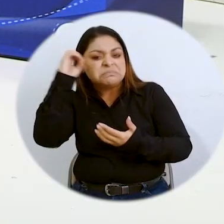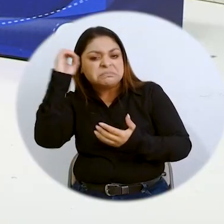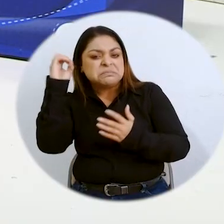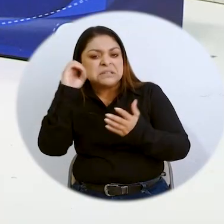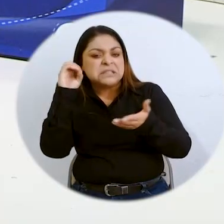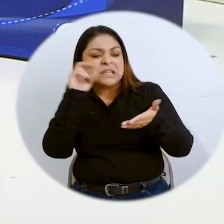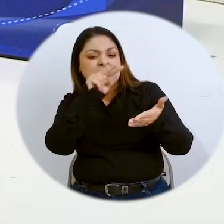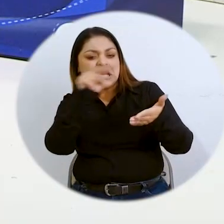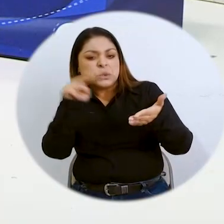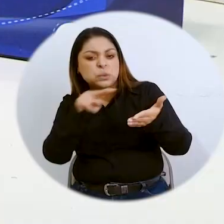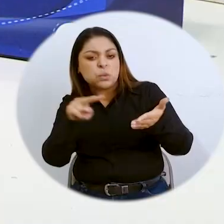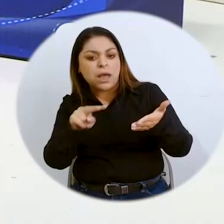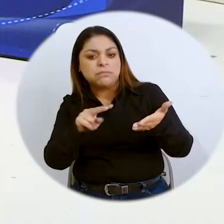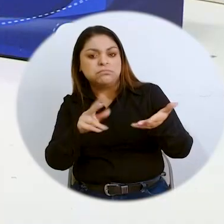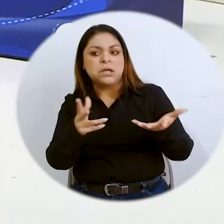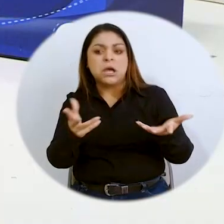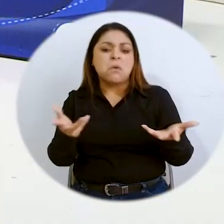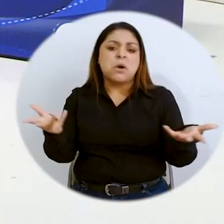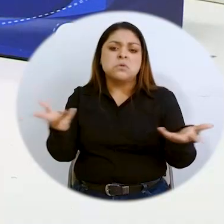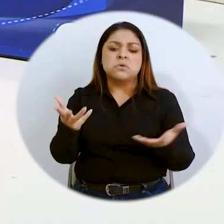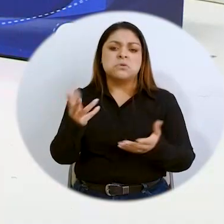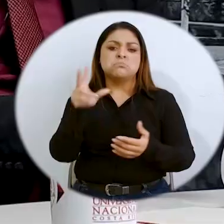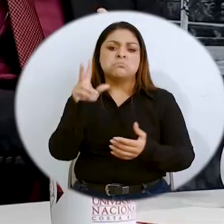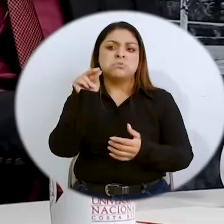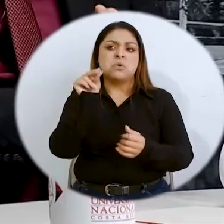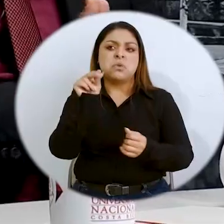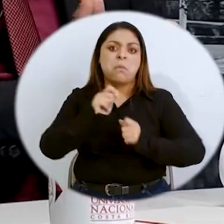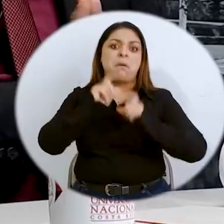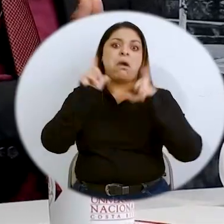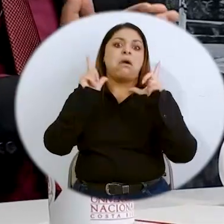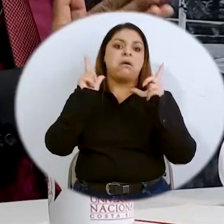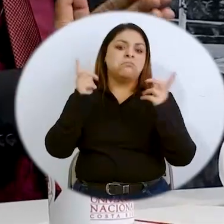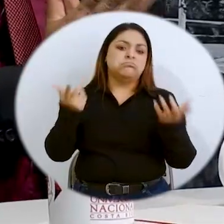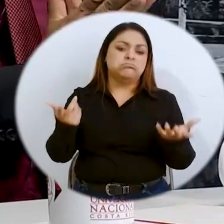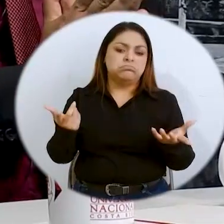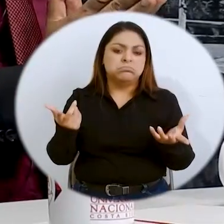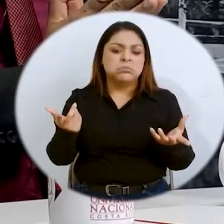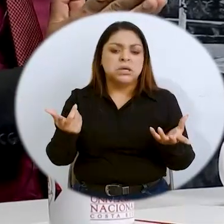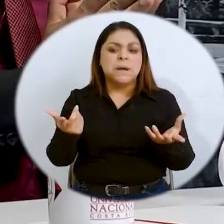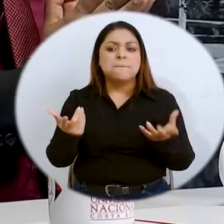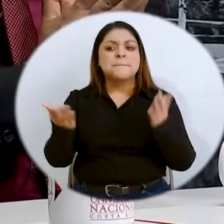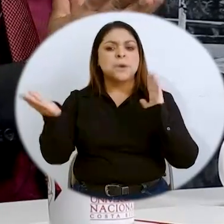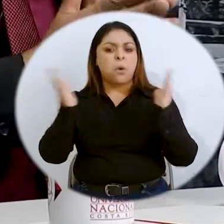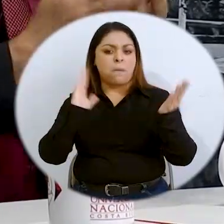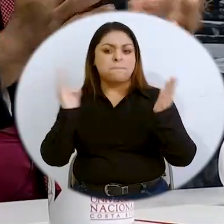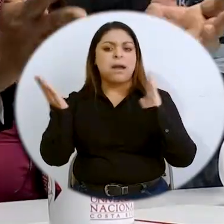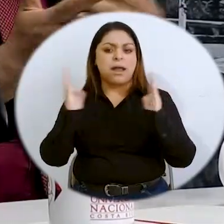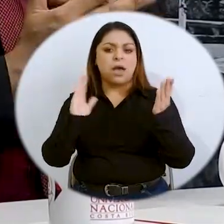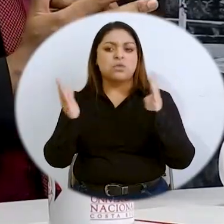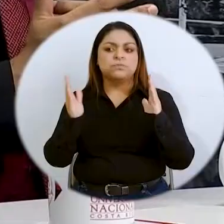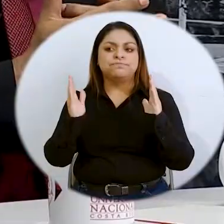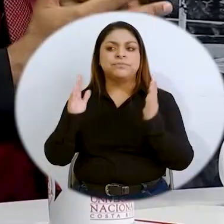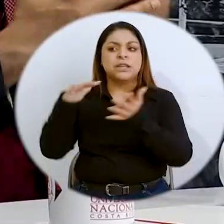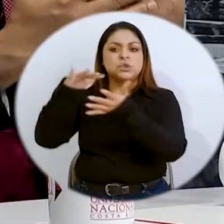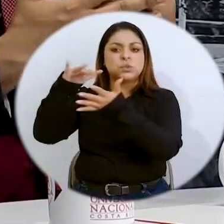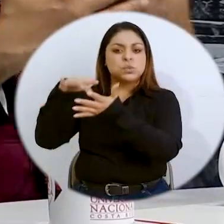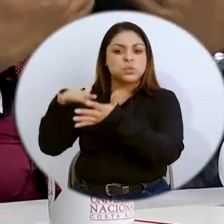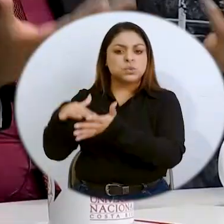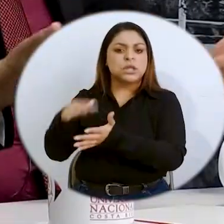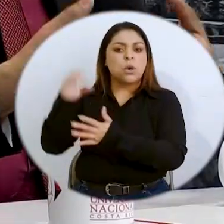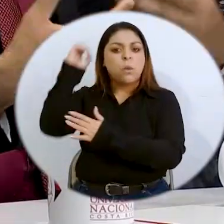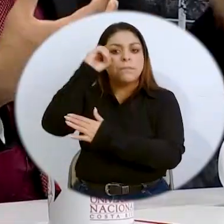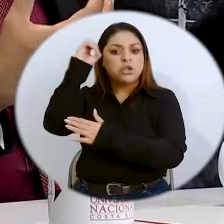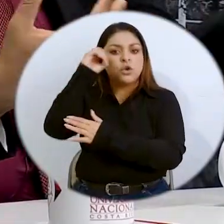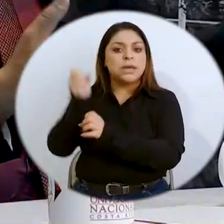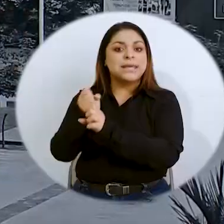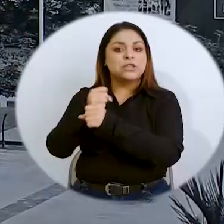Bueno, no encontramos realmente grandes sorpresas si nos vamos a observarlos comparándolos con los estudios de opinión que realizó, por ejemplo,